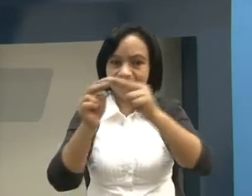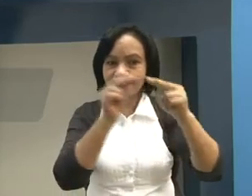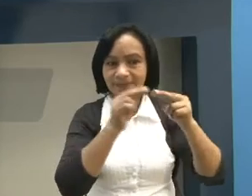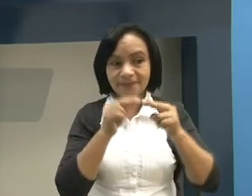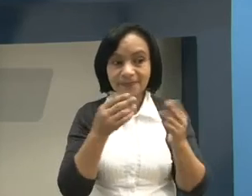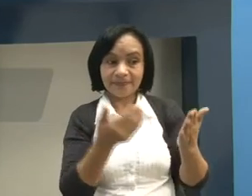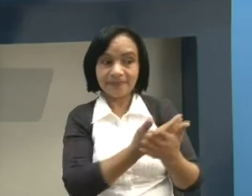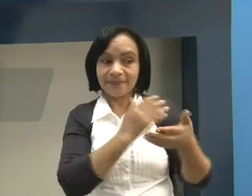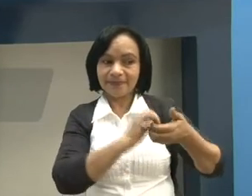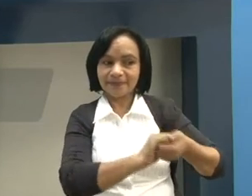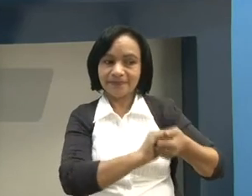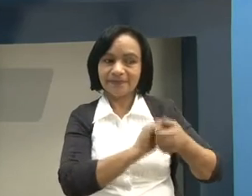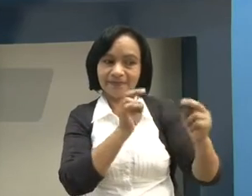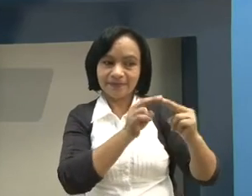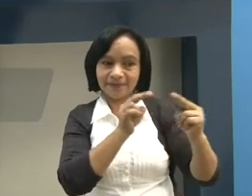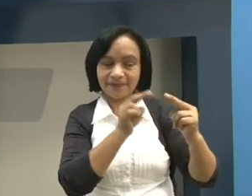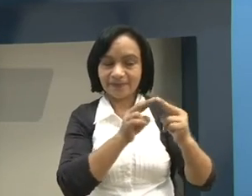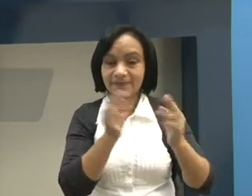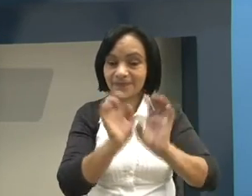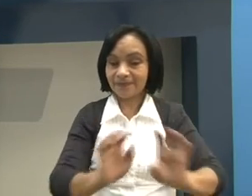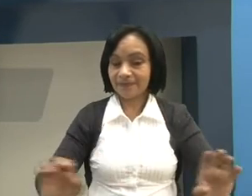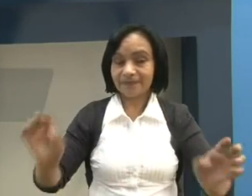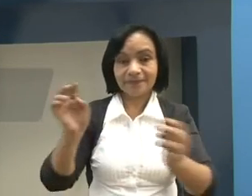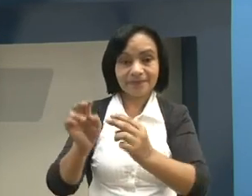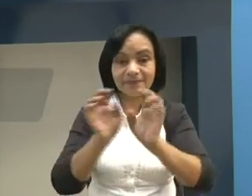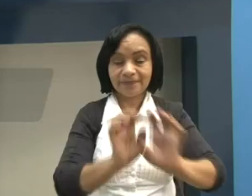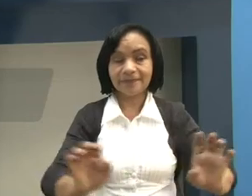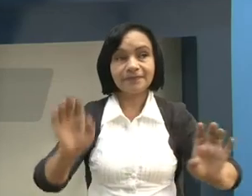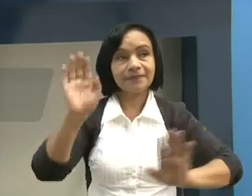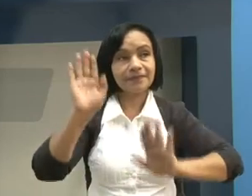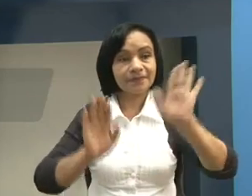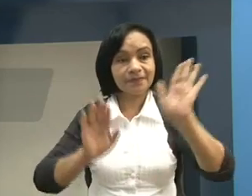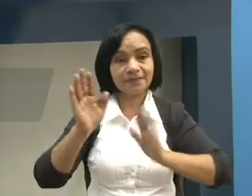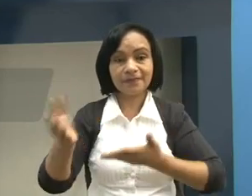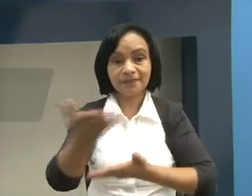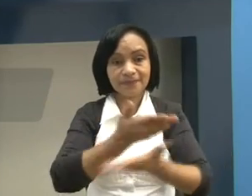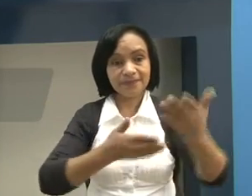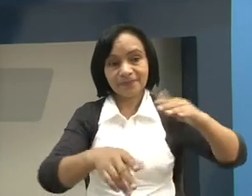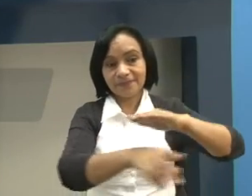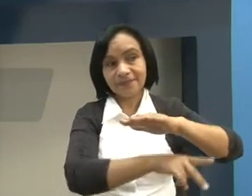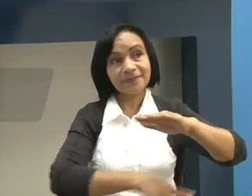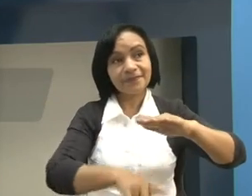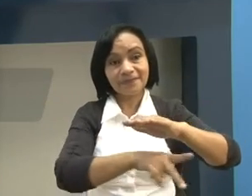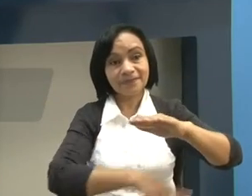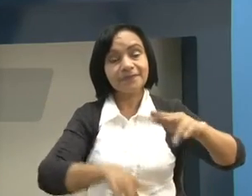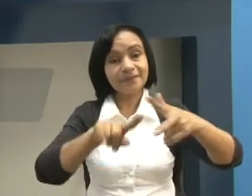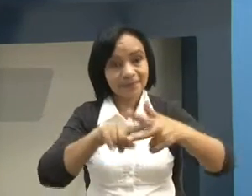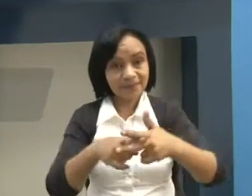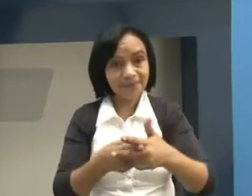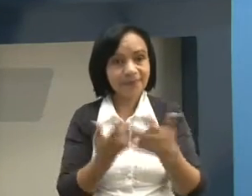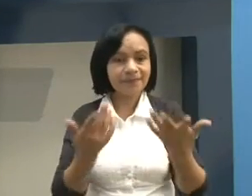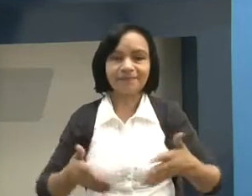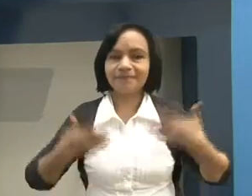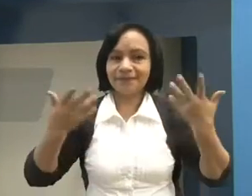conocen nuevas amistades, se conocen nuevos niños y niñas que van a compartir hoy en el nivel inicial de preescolar, y